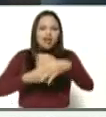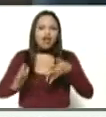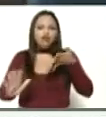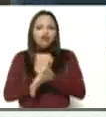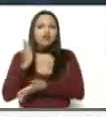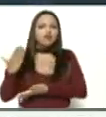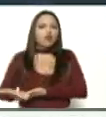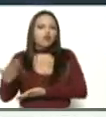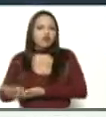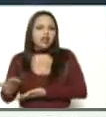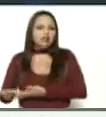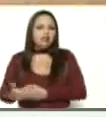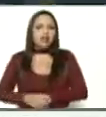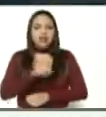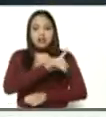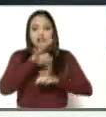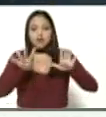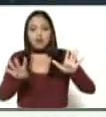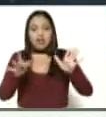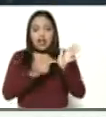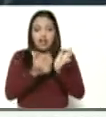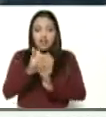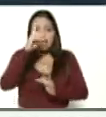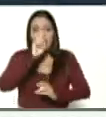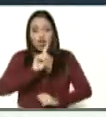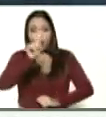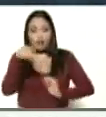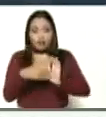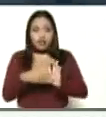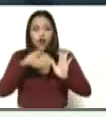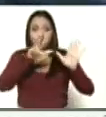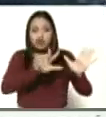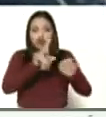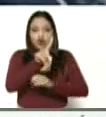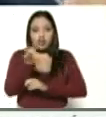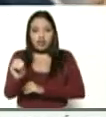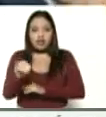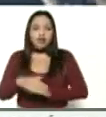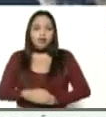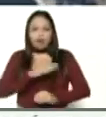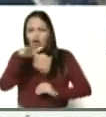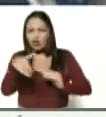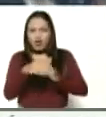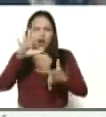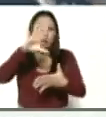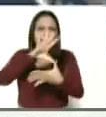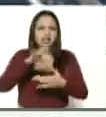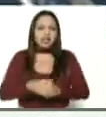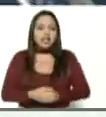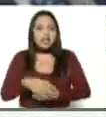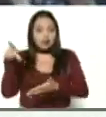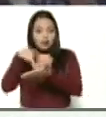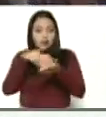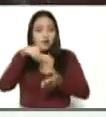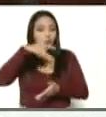del 19 de abril de 1810 para el continente americano y el papel del pueblo en la gesta